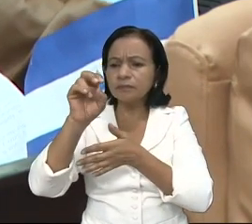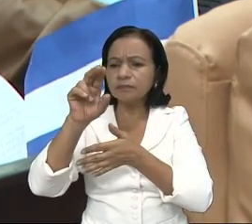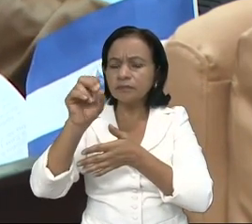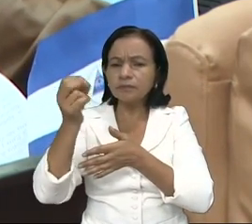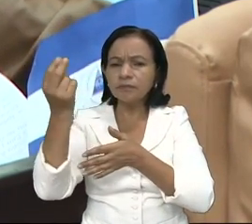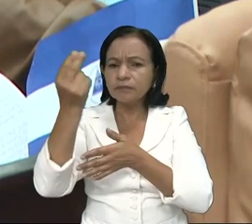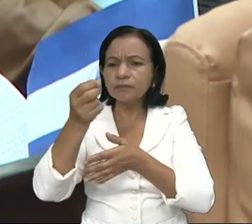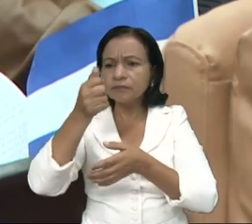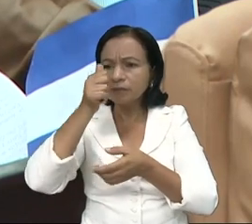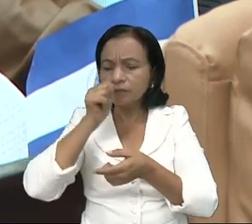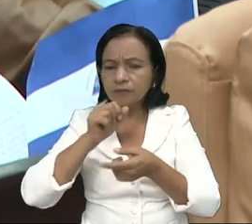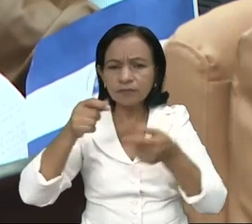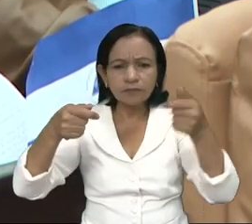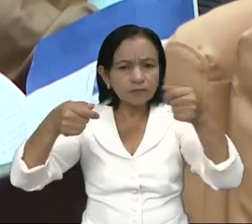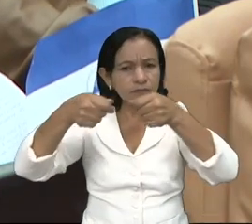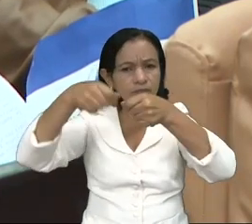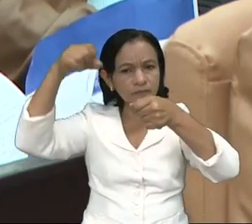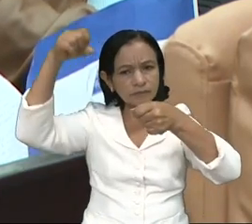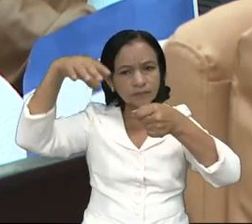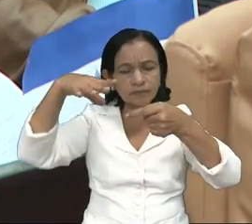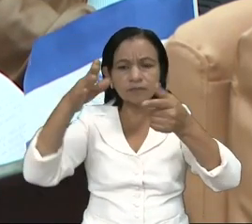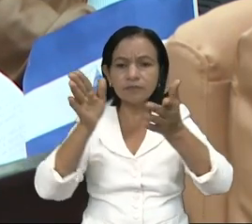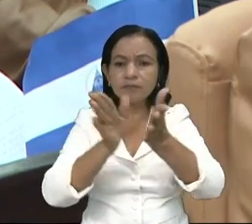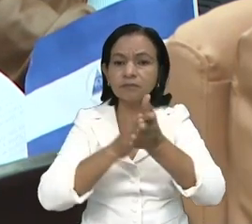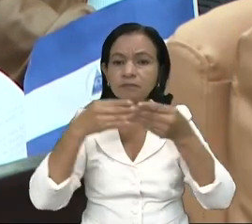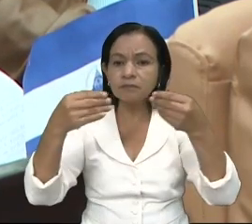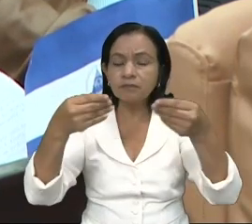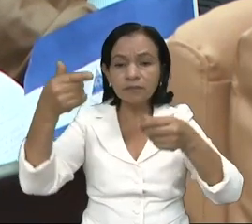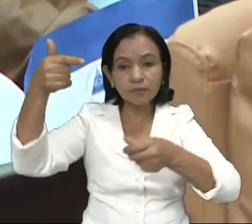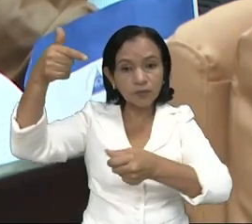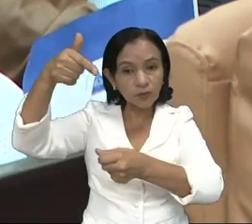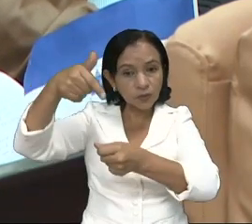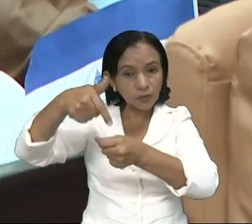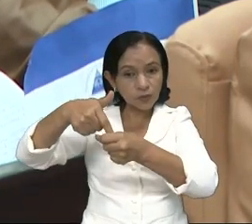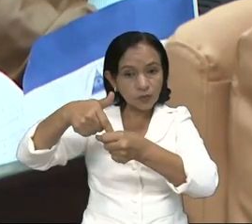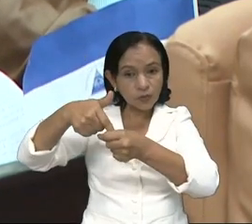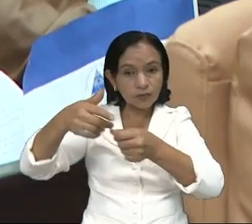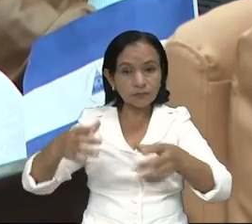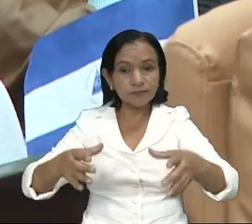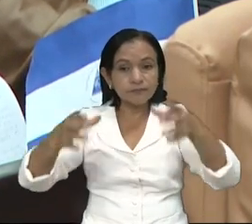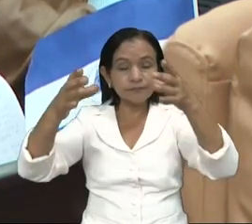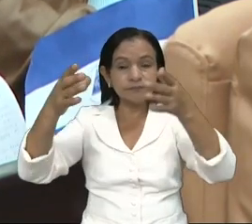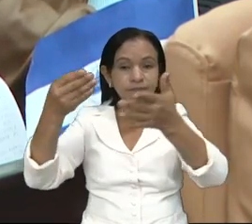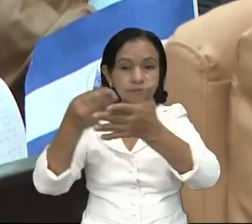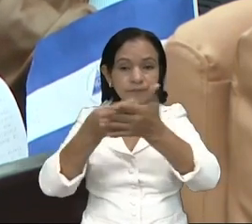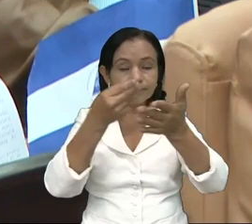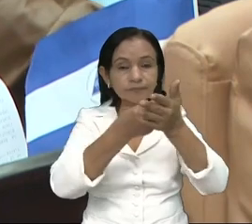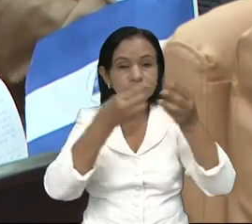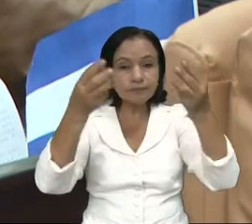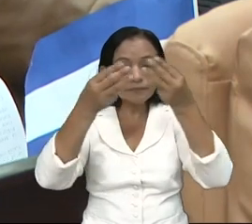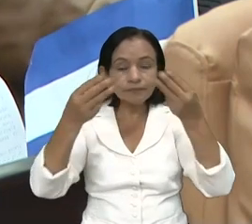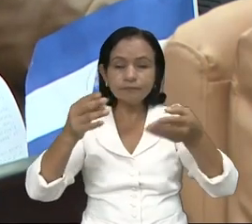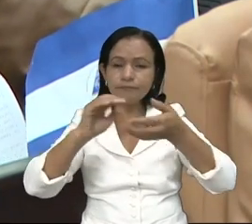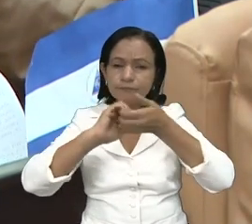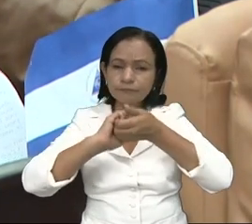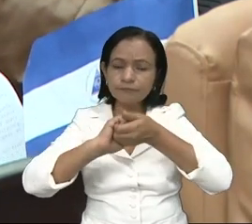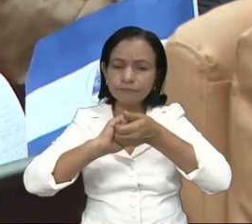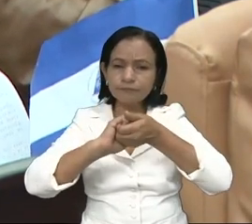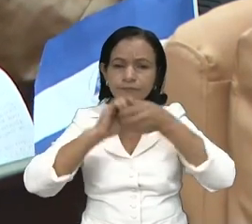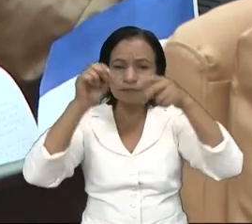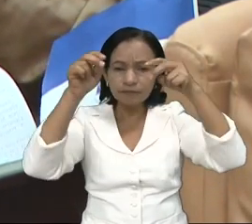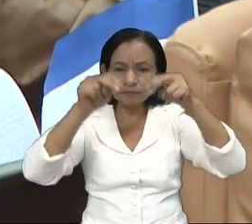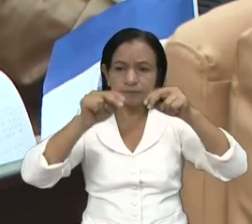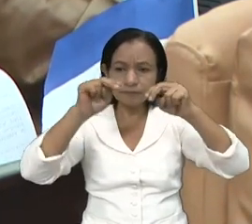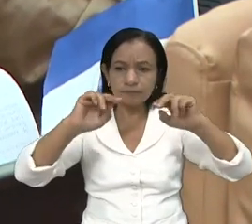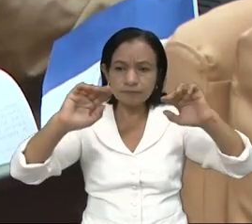agua, energía, papel y combustible, adquisición de equipos amigables con el